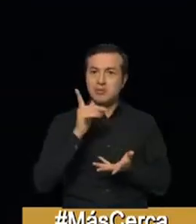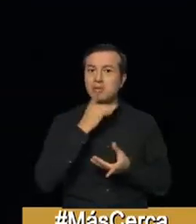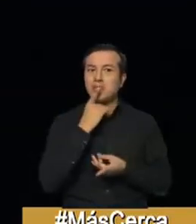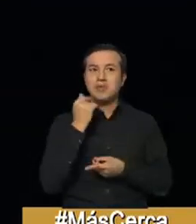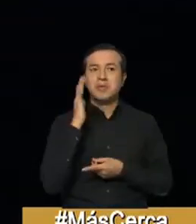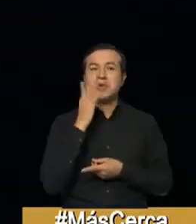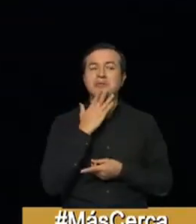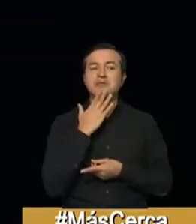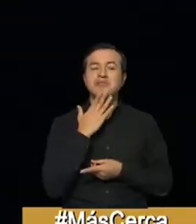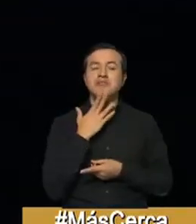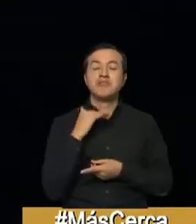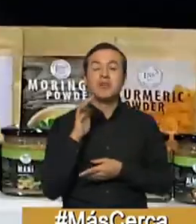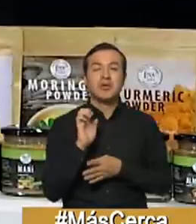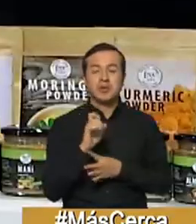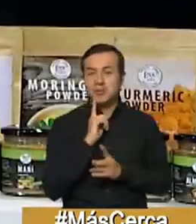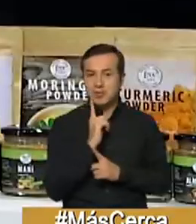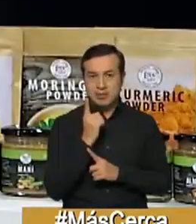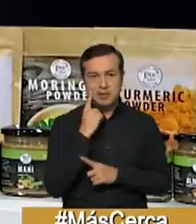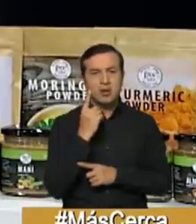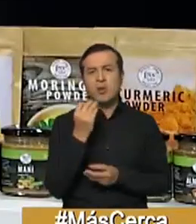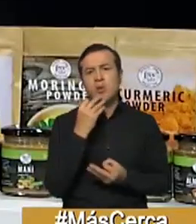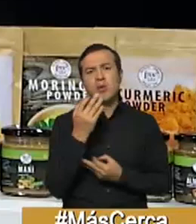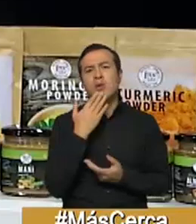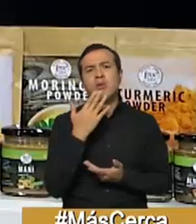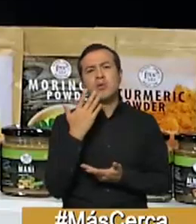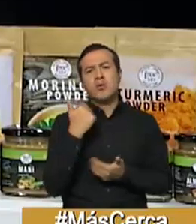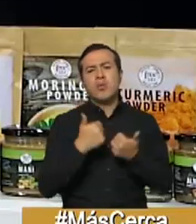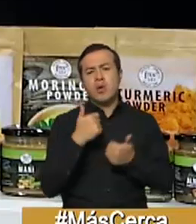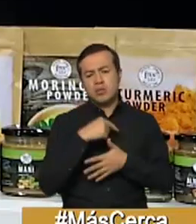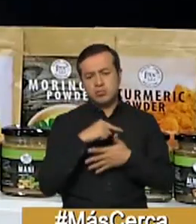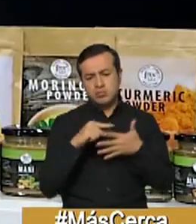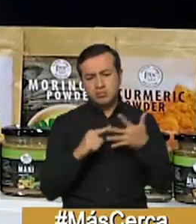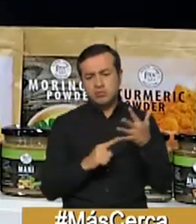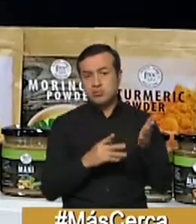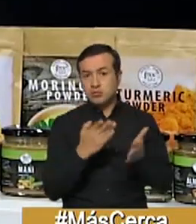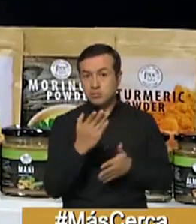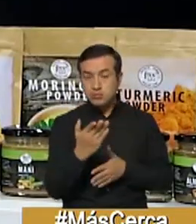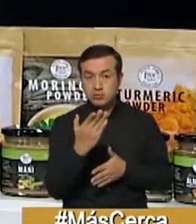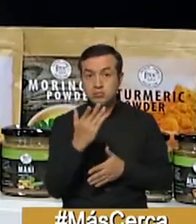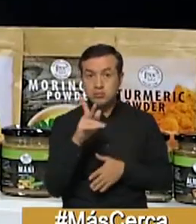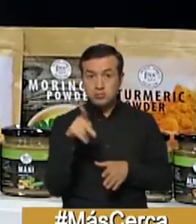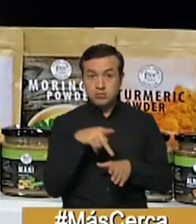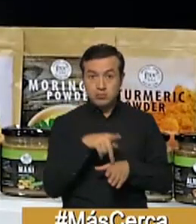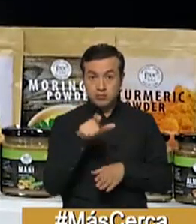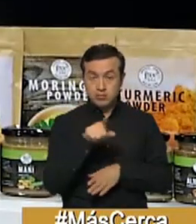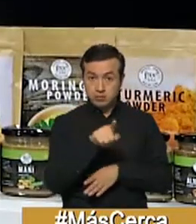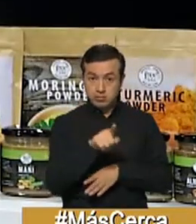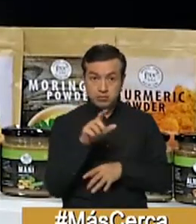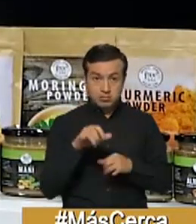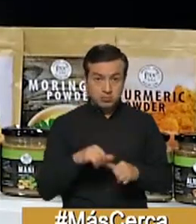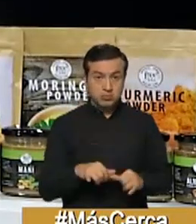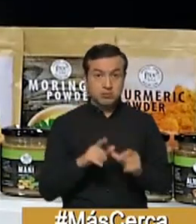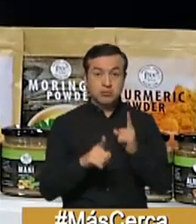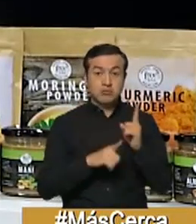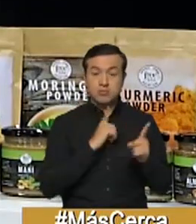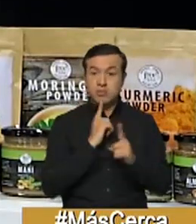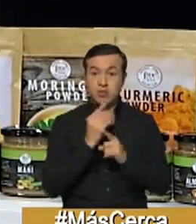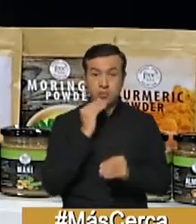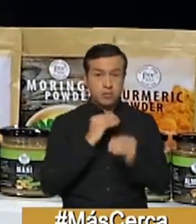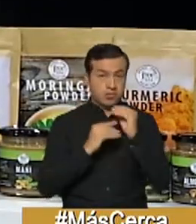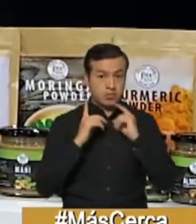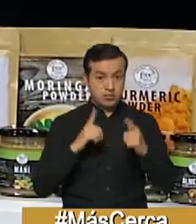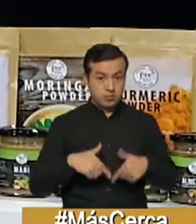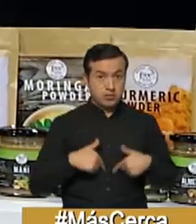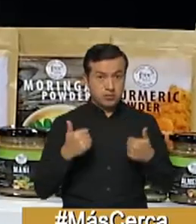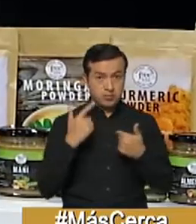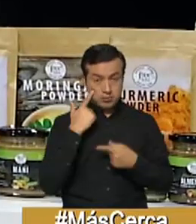a la gente ecuatoriana. Bueno, cuéntanos un poco cuáles son las opciones que tú como nutricionista promueves para una alimentación saludable. Las